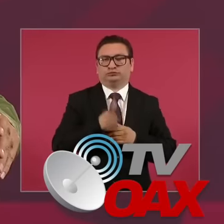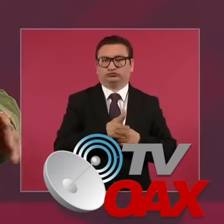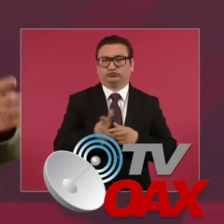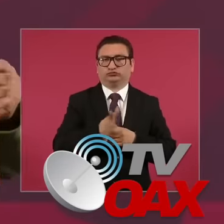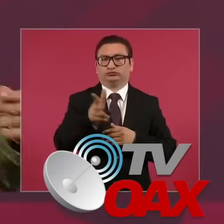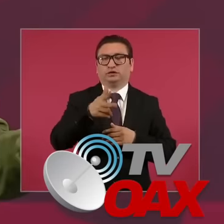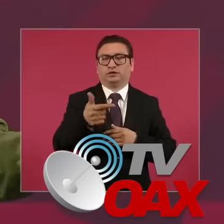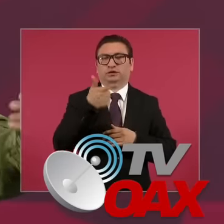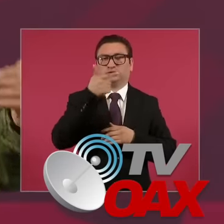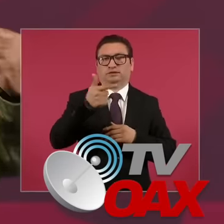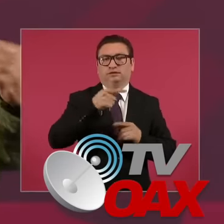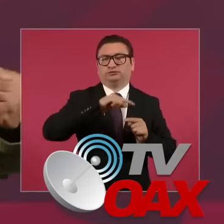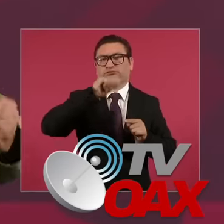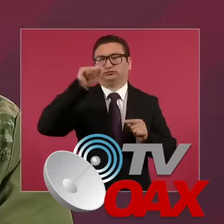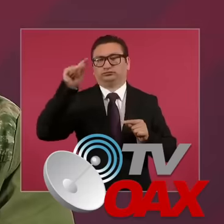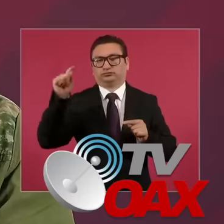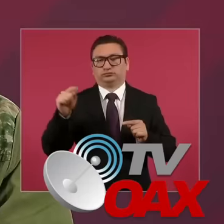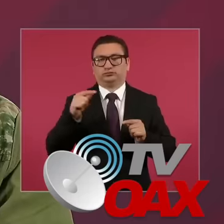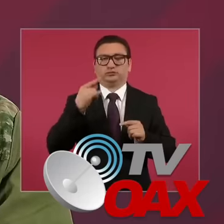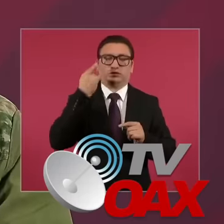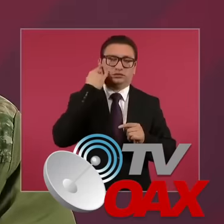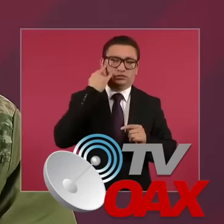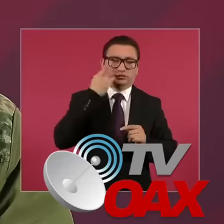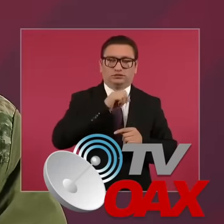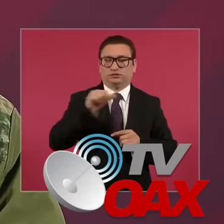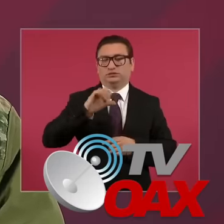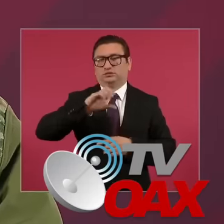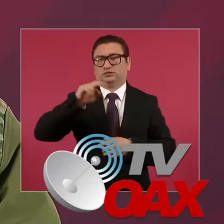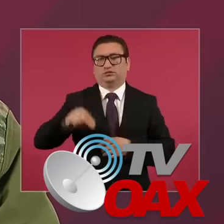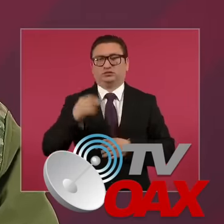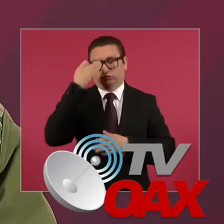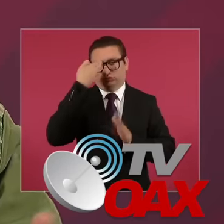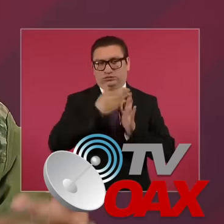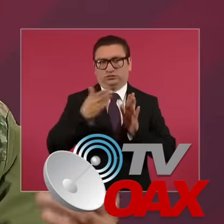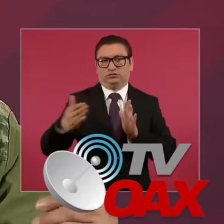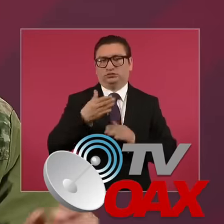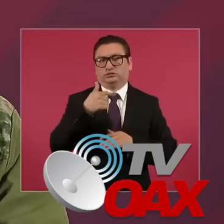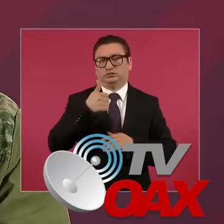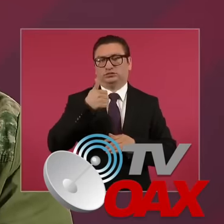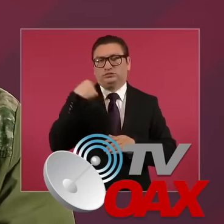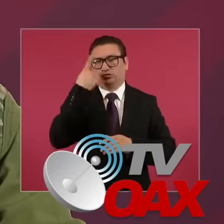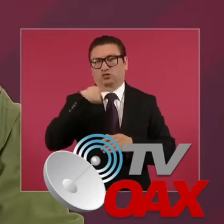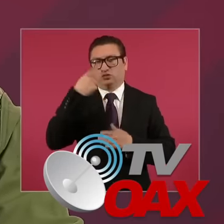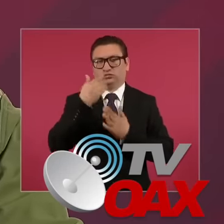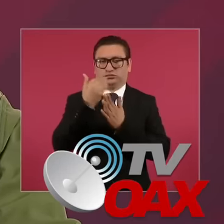a tardar ahorita de Campeche a Cancún menos de 6 horas,